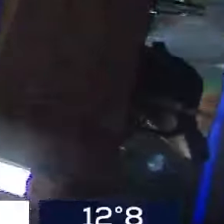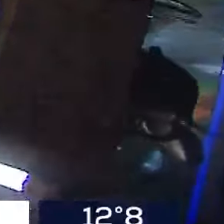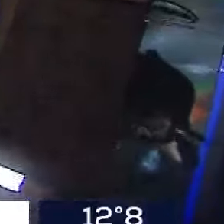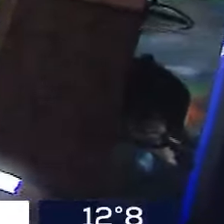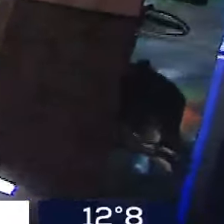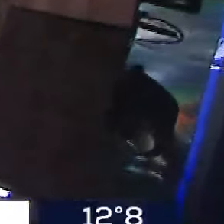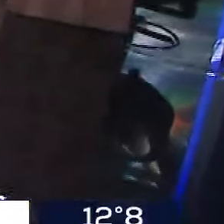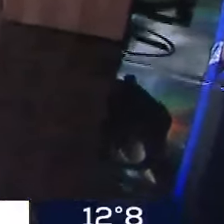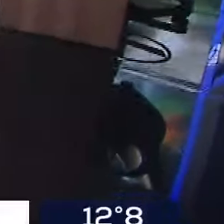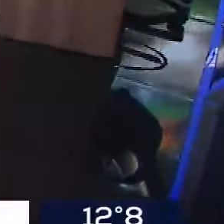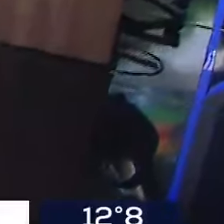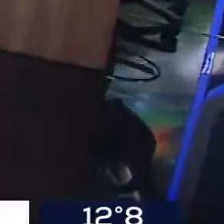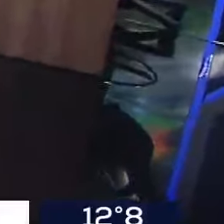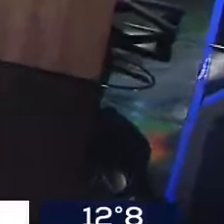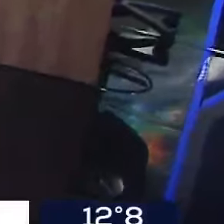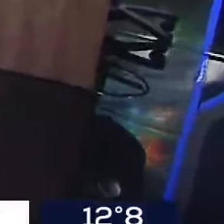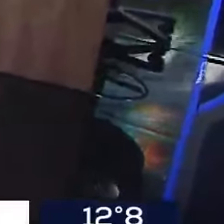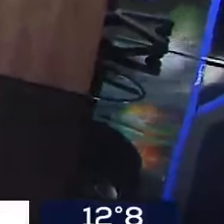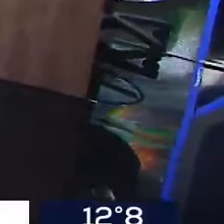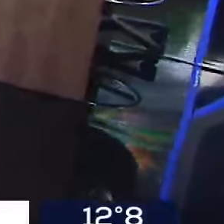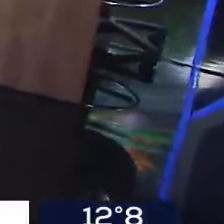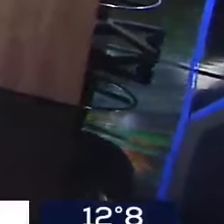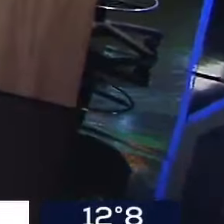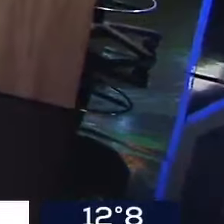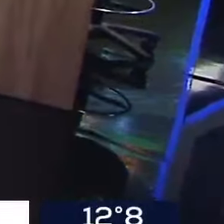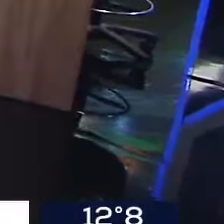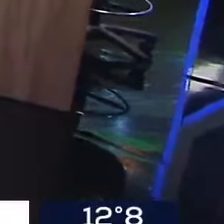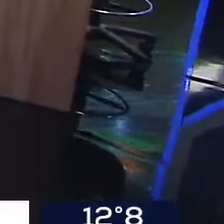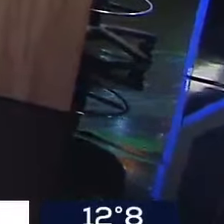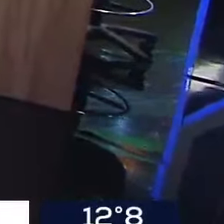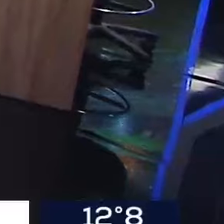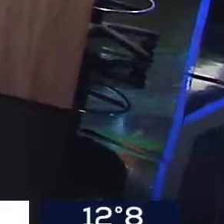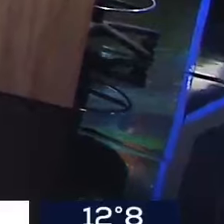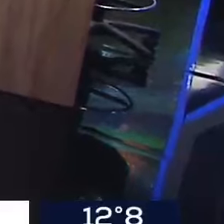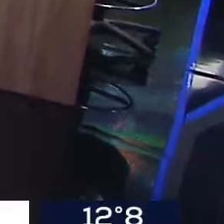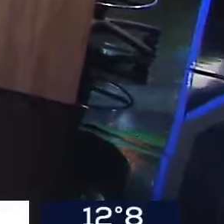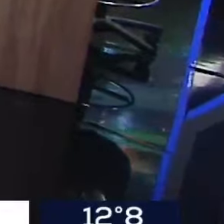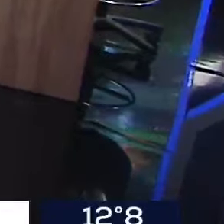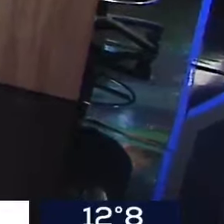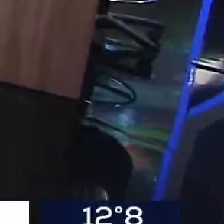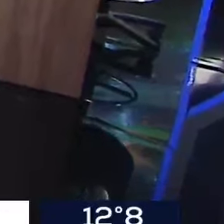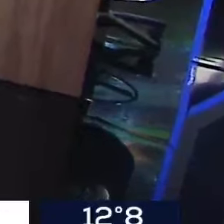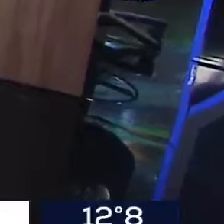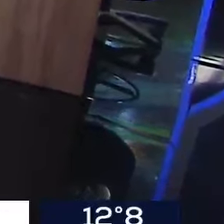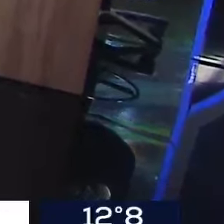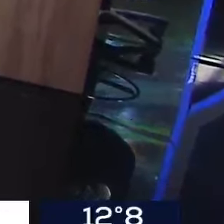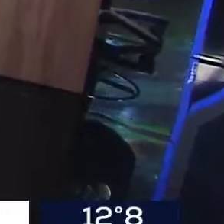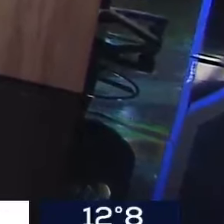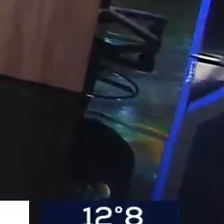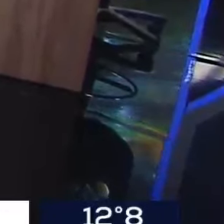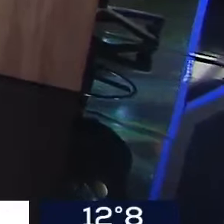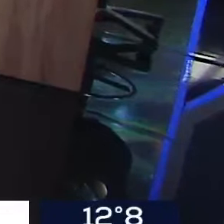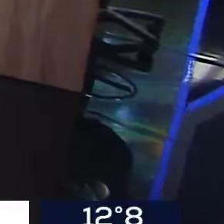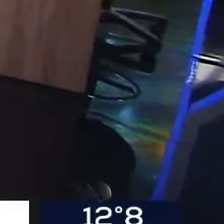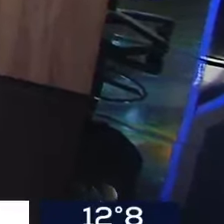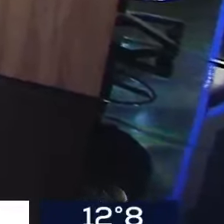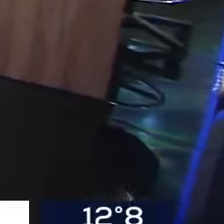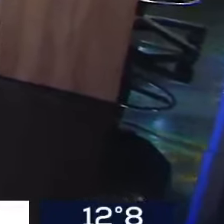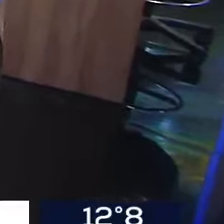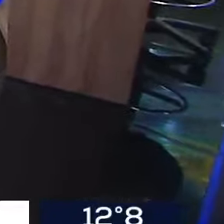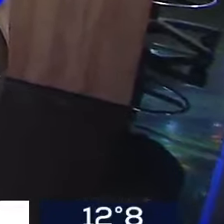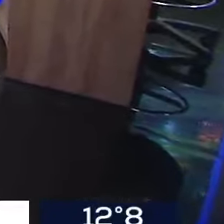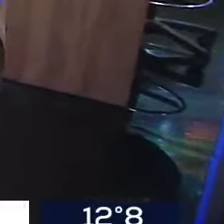19 minutos han pasado de las 9 de la noche. Bueno, las imágenes aquí multiplicadas en nuestra pantalla hablan a las claras de que todavía sigue lloviendo con una fuerza